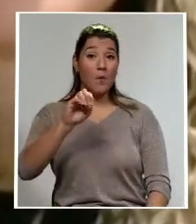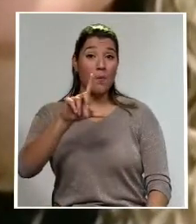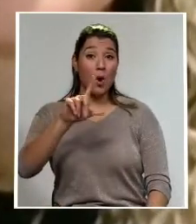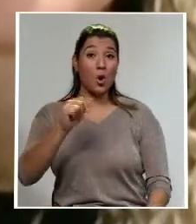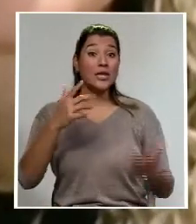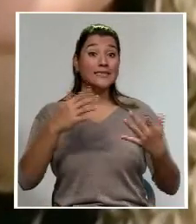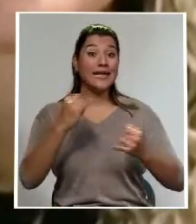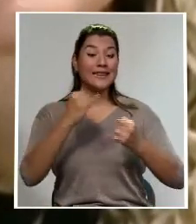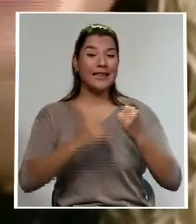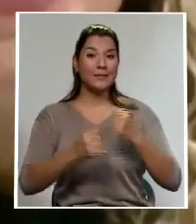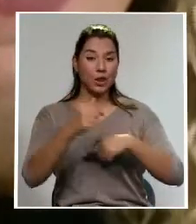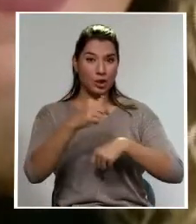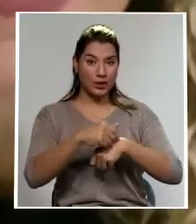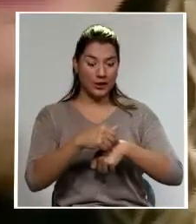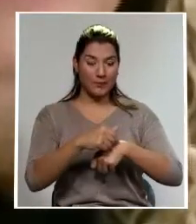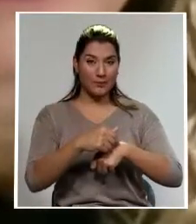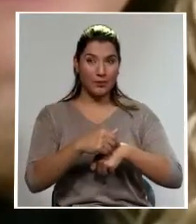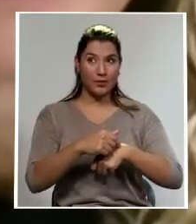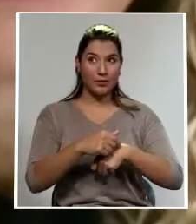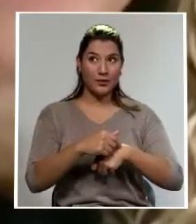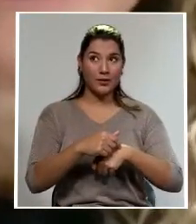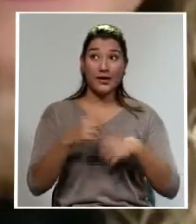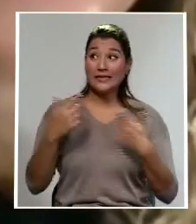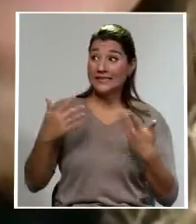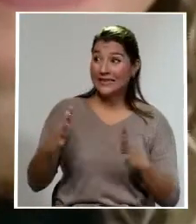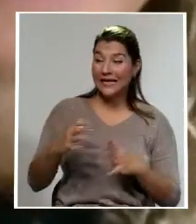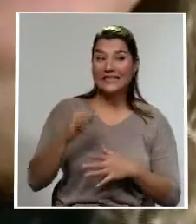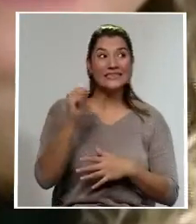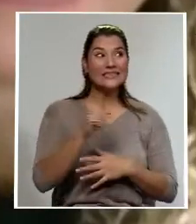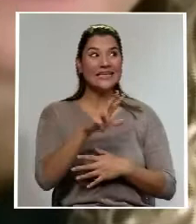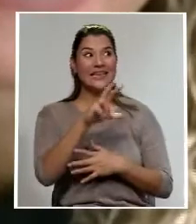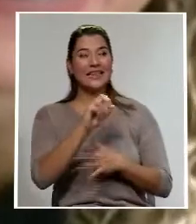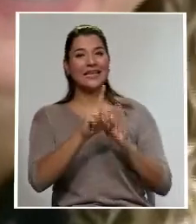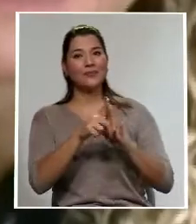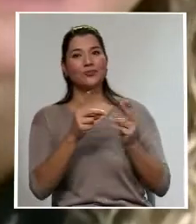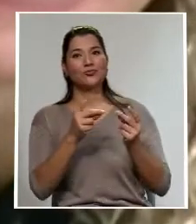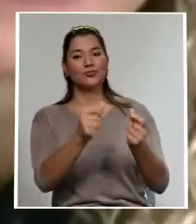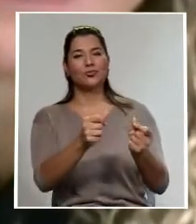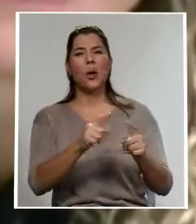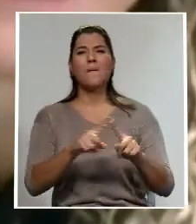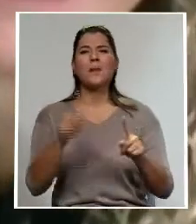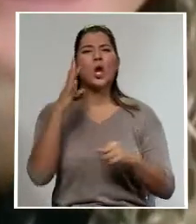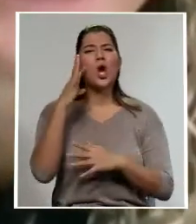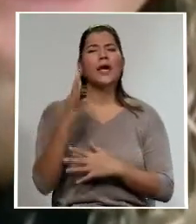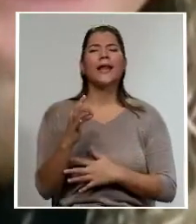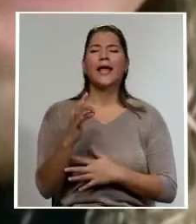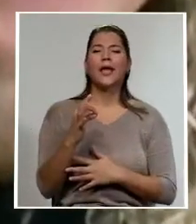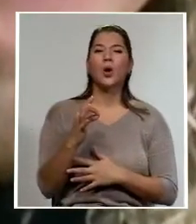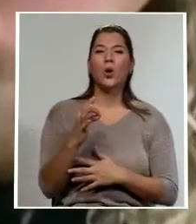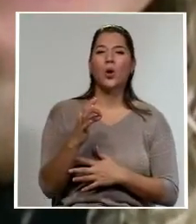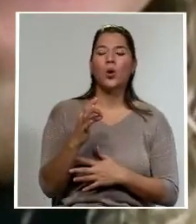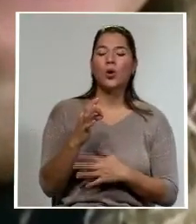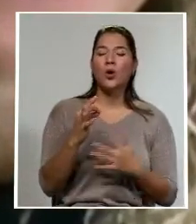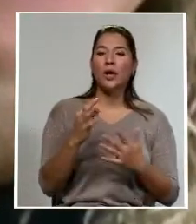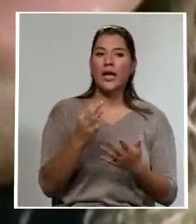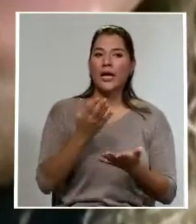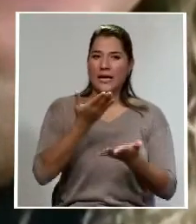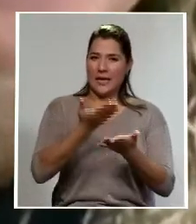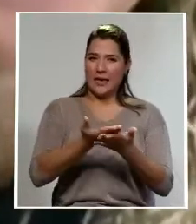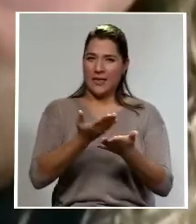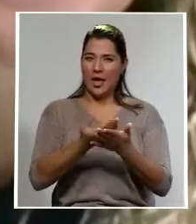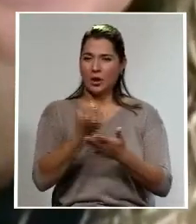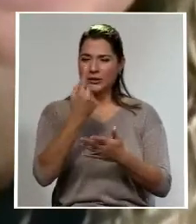el tiempo. Sí, ya media hora se fueron volando, pero creo que quedaron puestos en el aire los